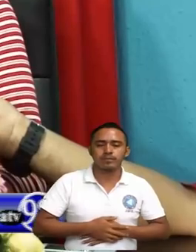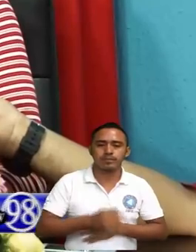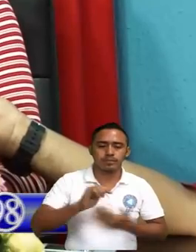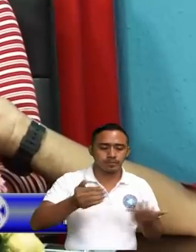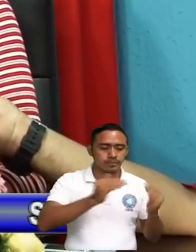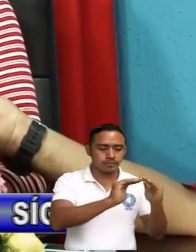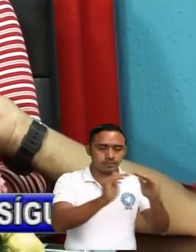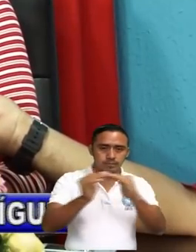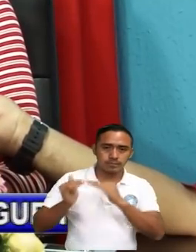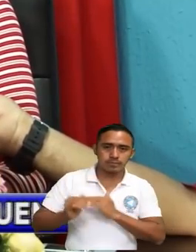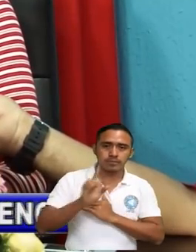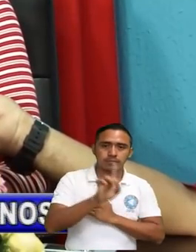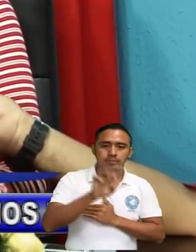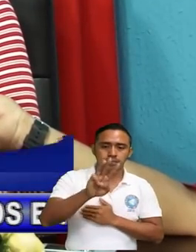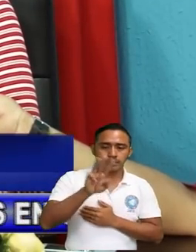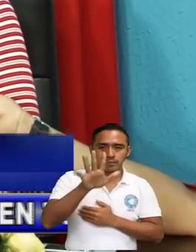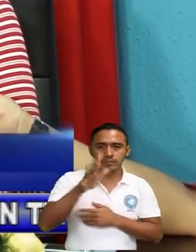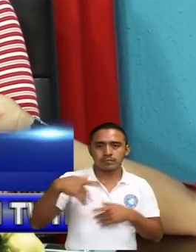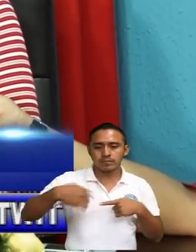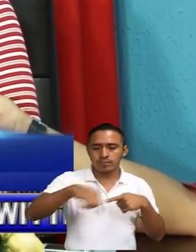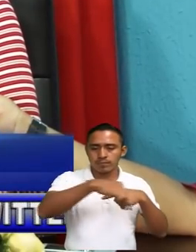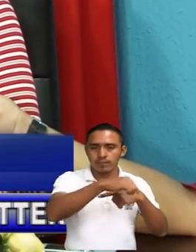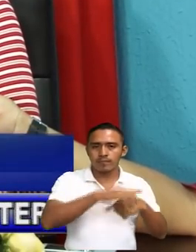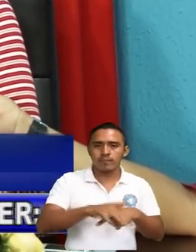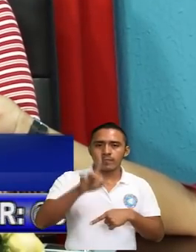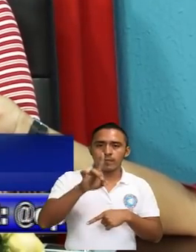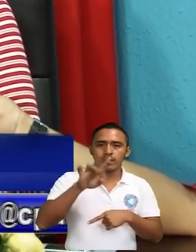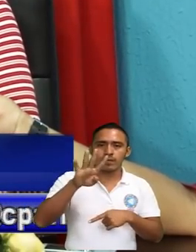urbano de los 135 municipios se han recolectado